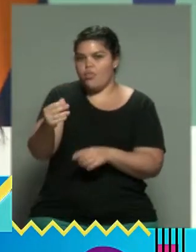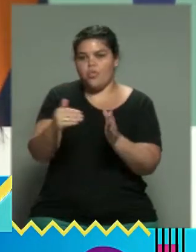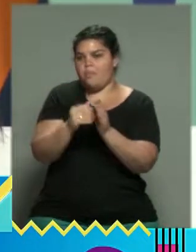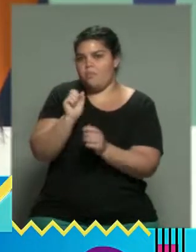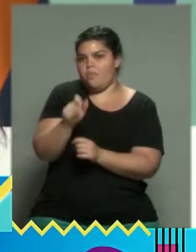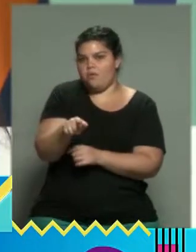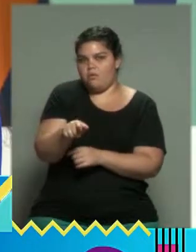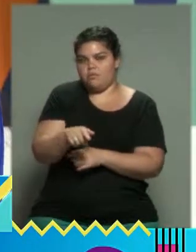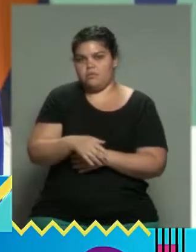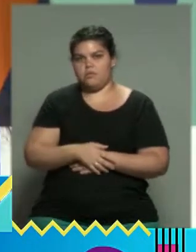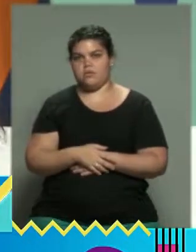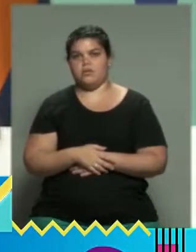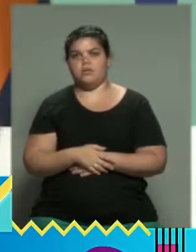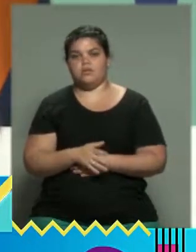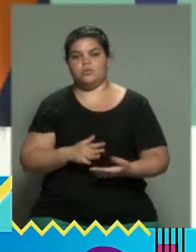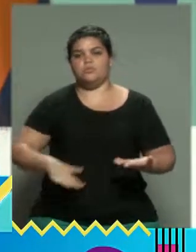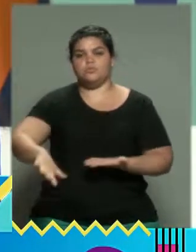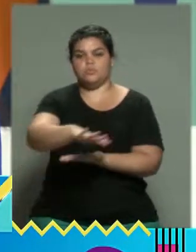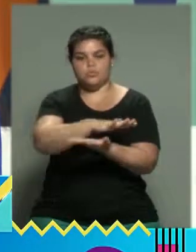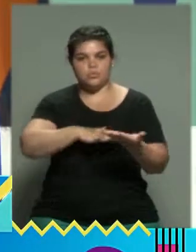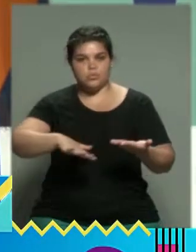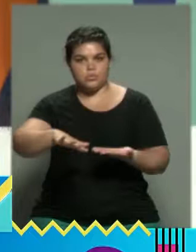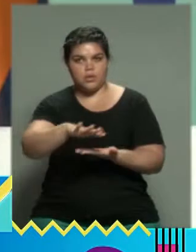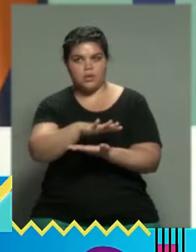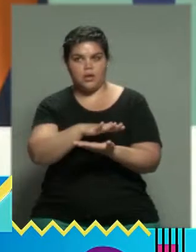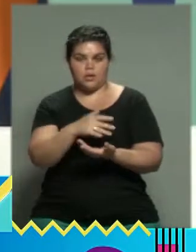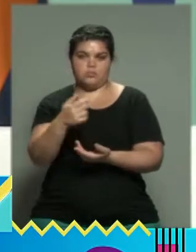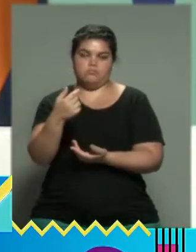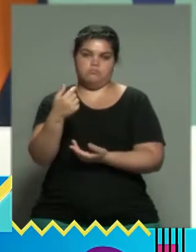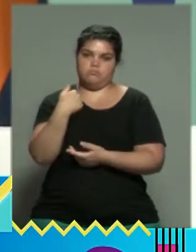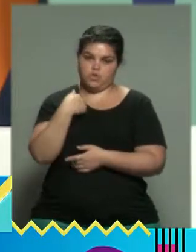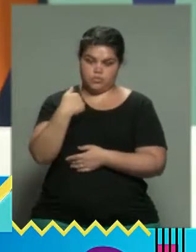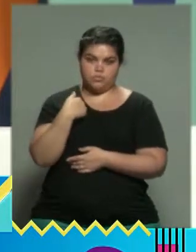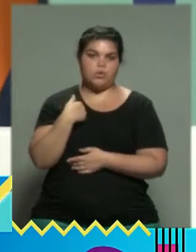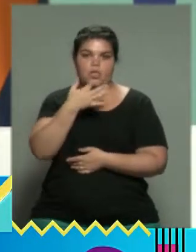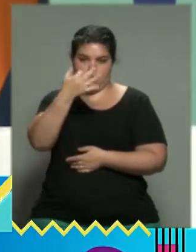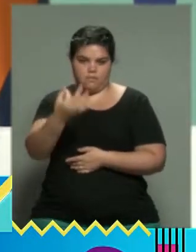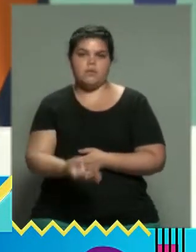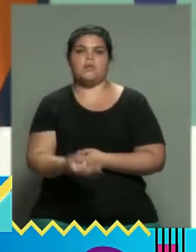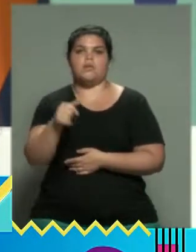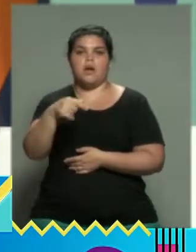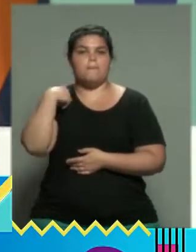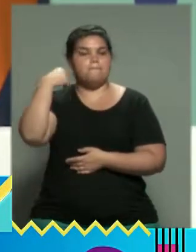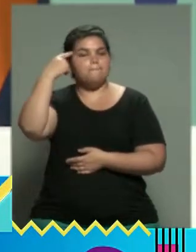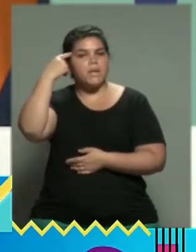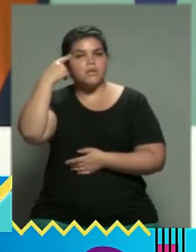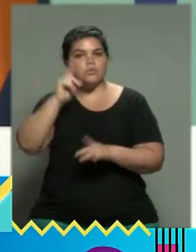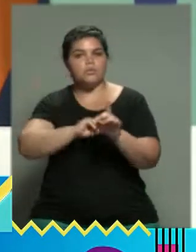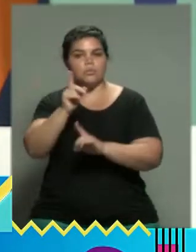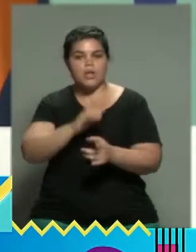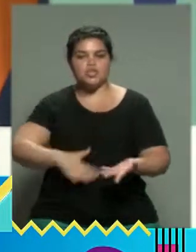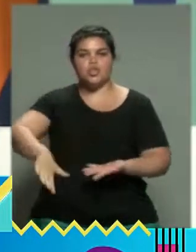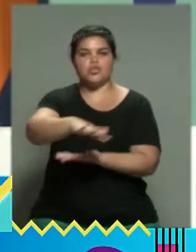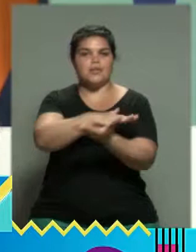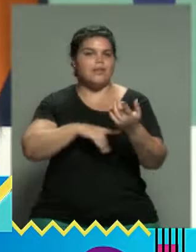Porque si en una sociedad, que yo realmente creo que en una sociedad siempre va a haber